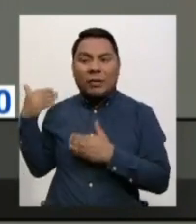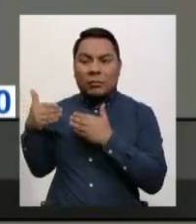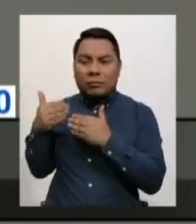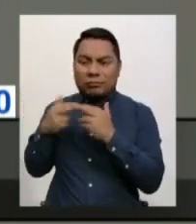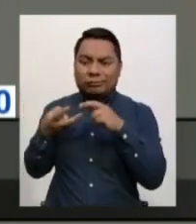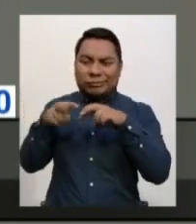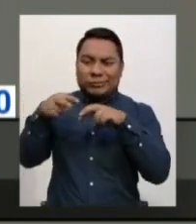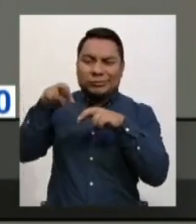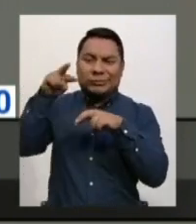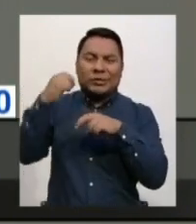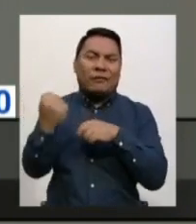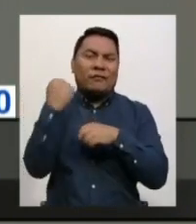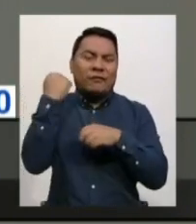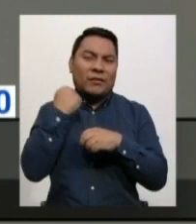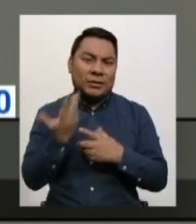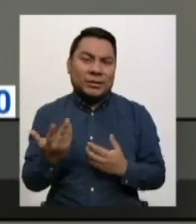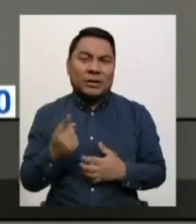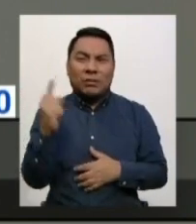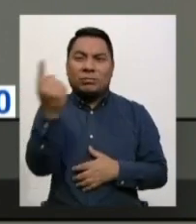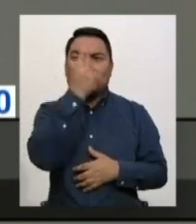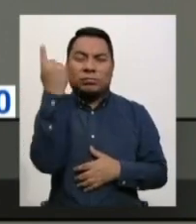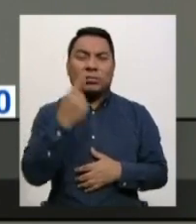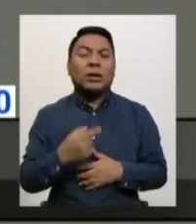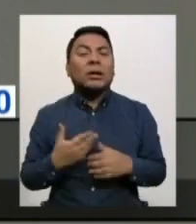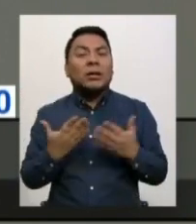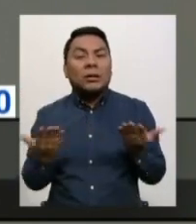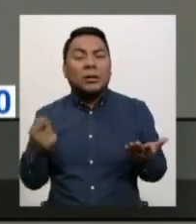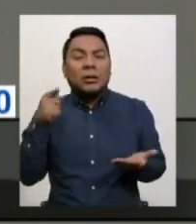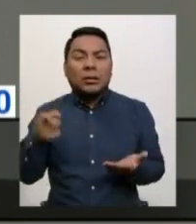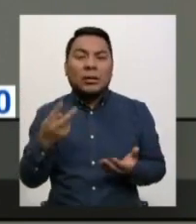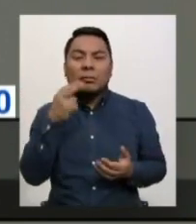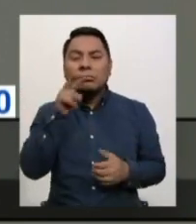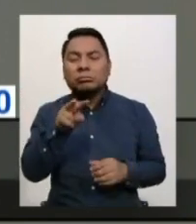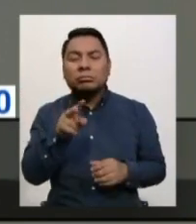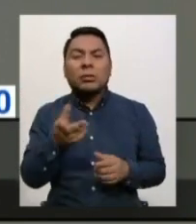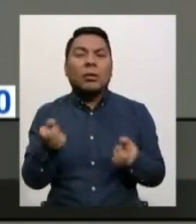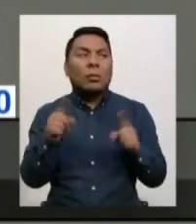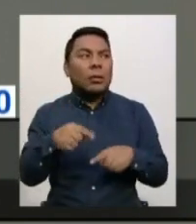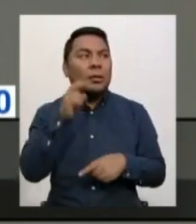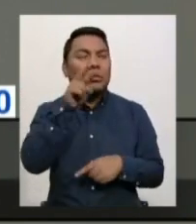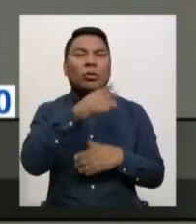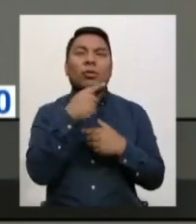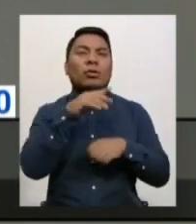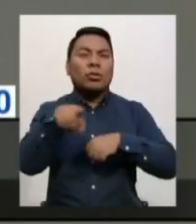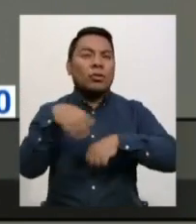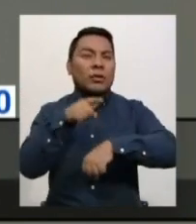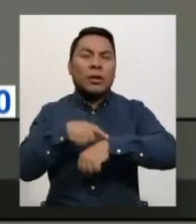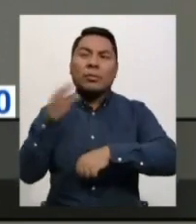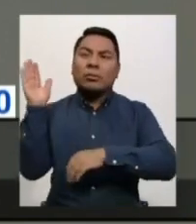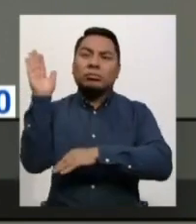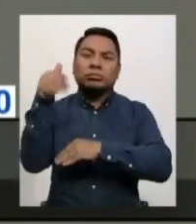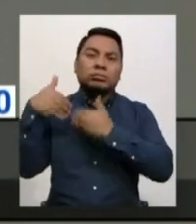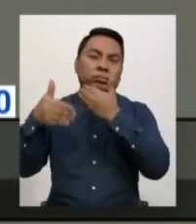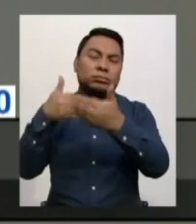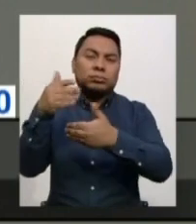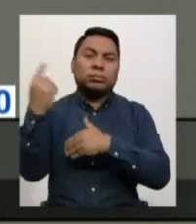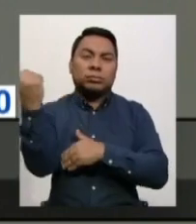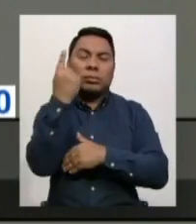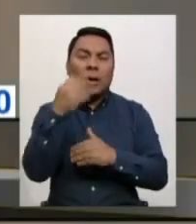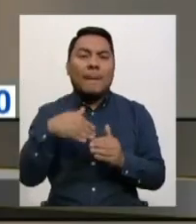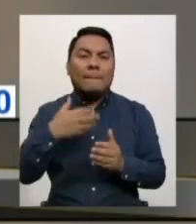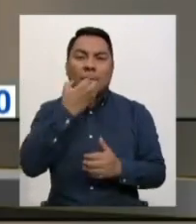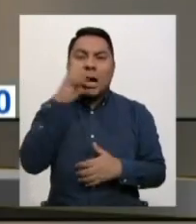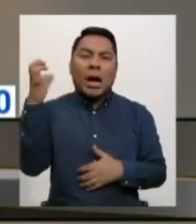que el televidente revise esto, no es casual que batamos récord todo el tiempo. Sí, pues, todo es récord. El mes más